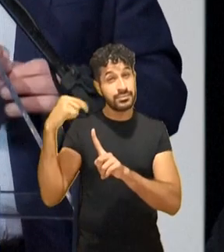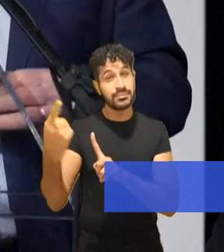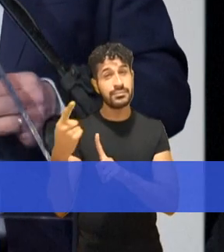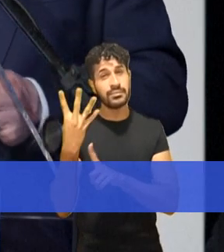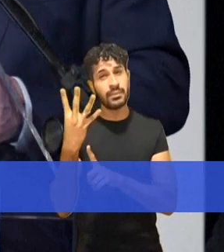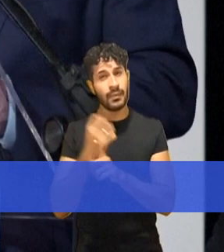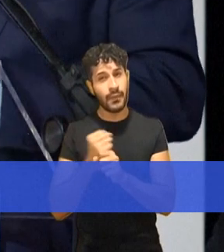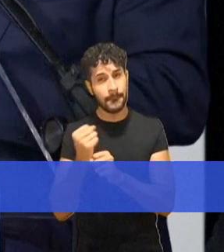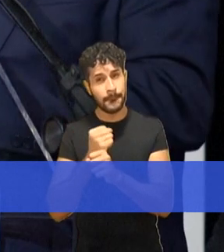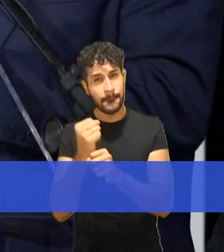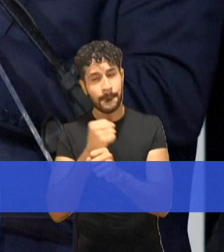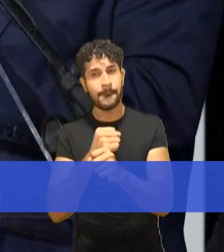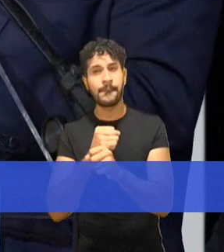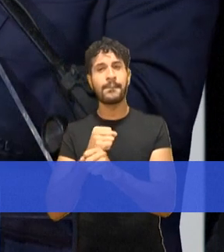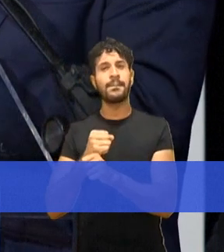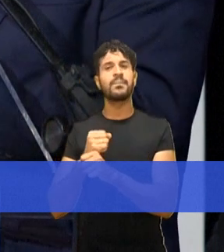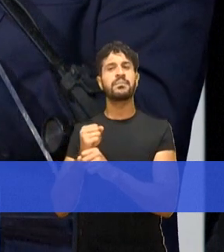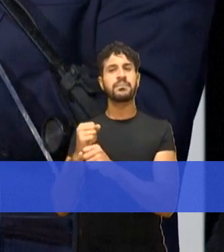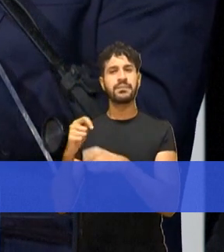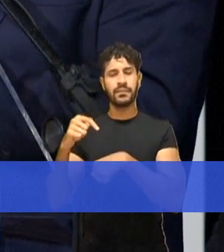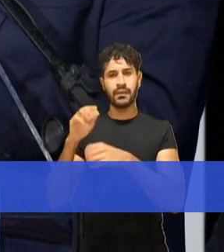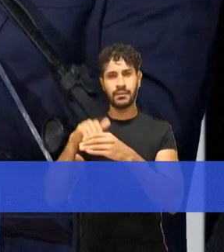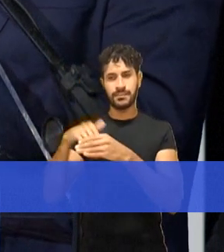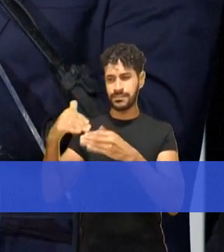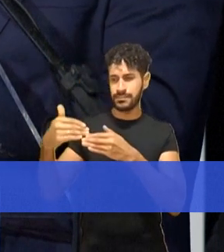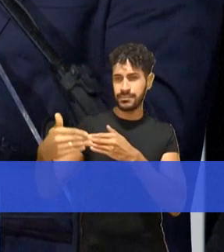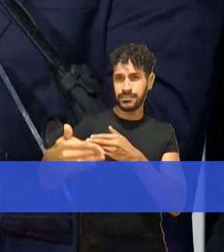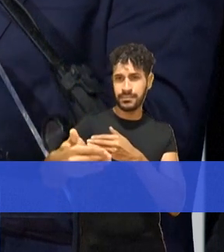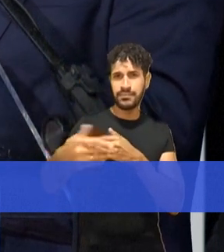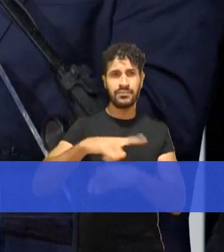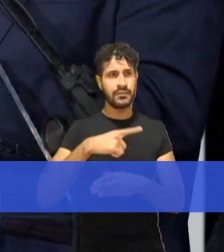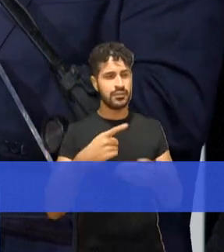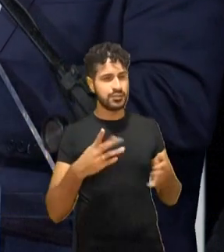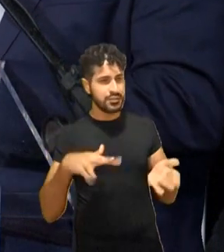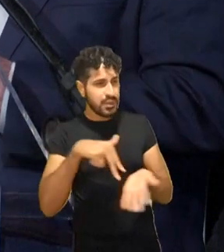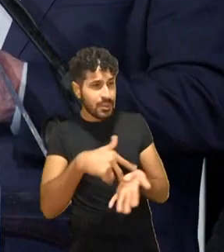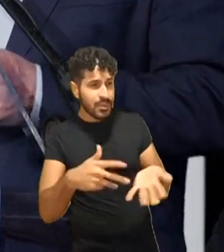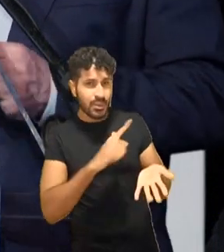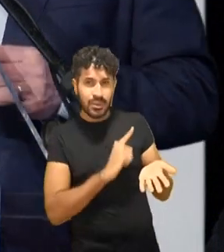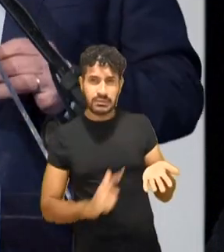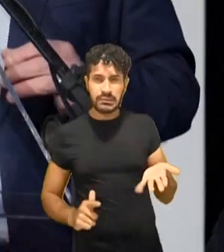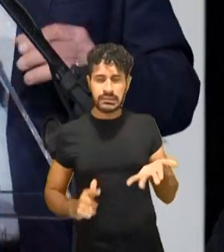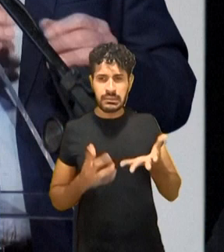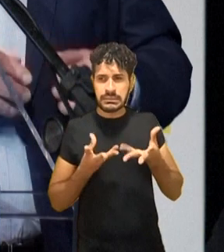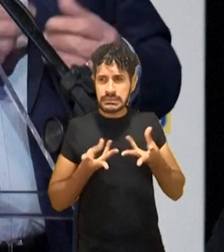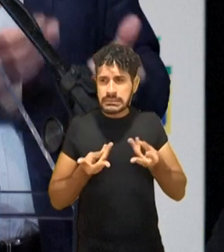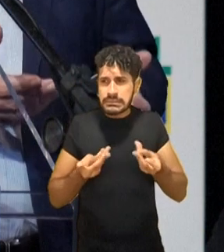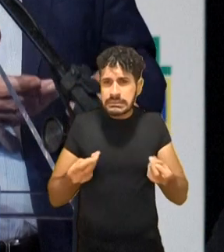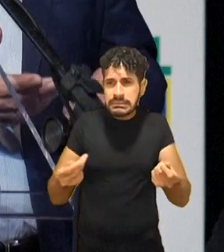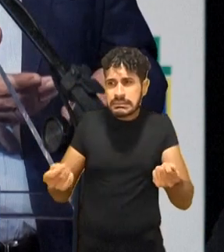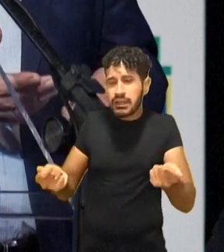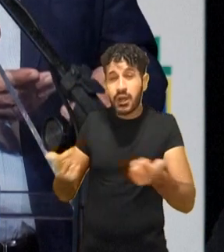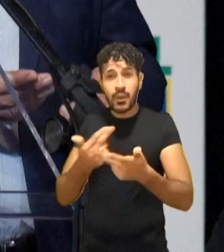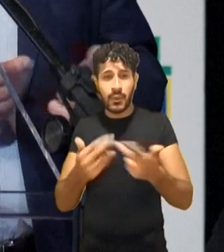después de cuatro años de mandato recibimos este gobierno con una situación de penuria una situación en que las cosas más simples